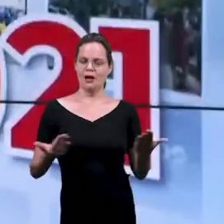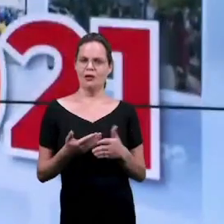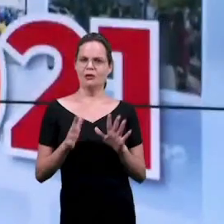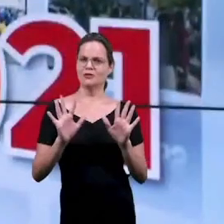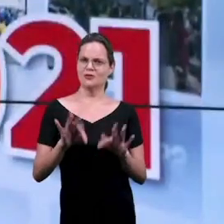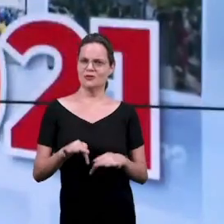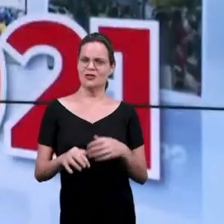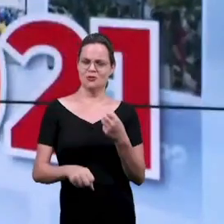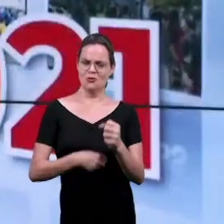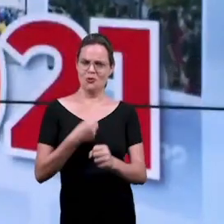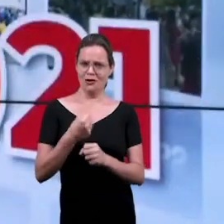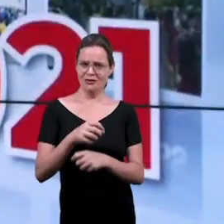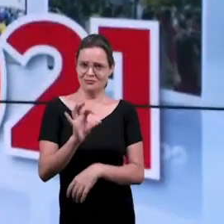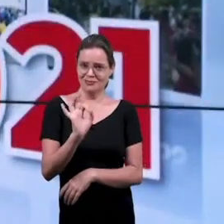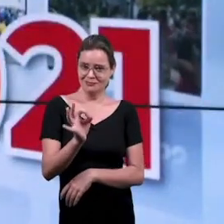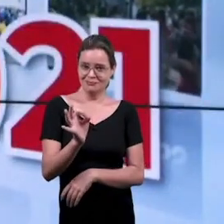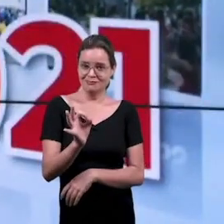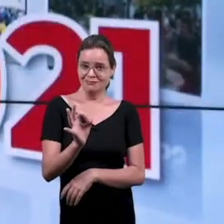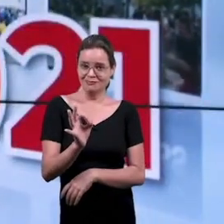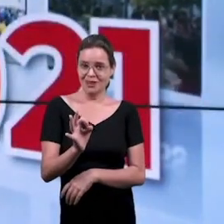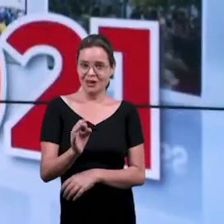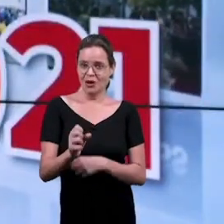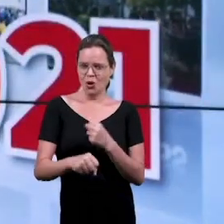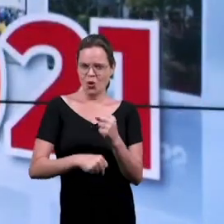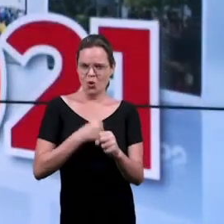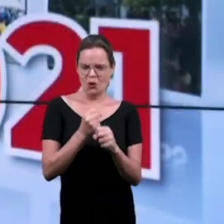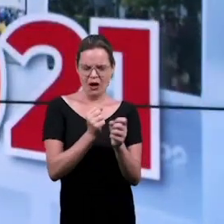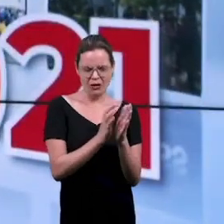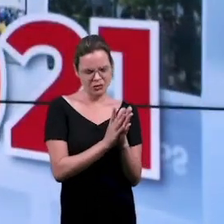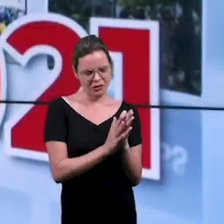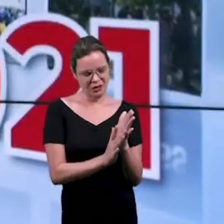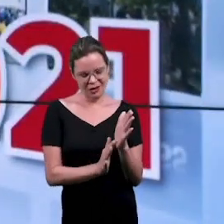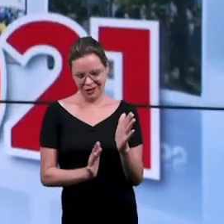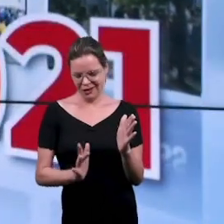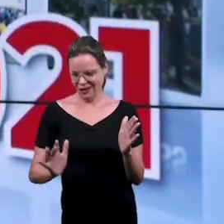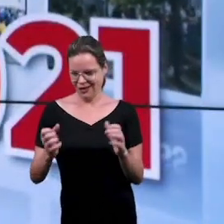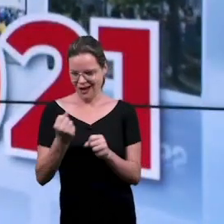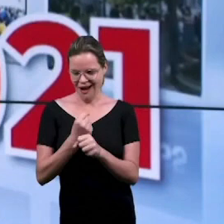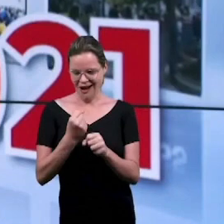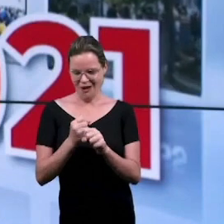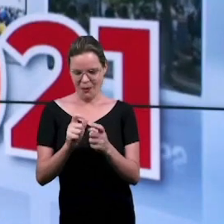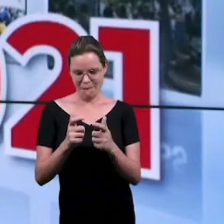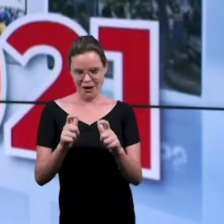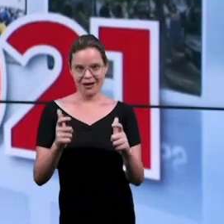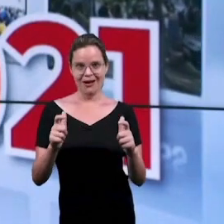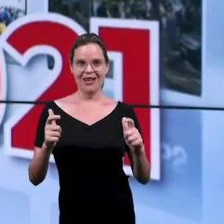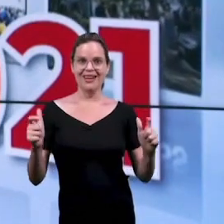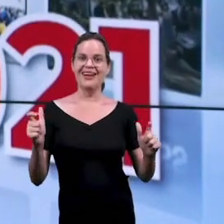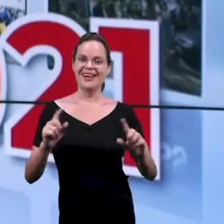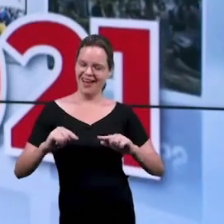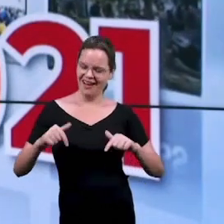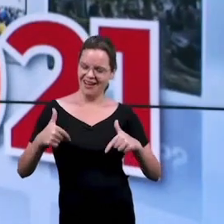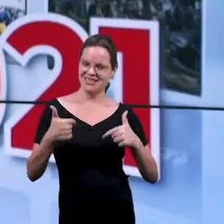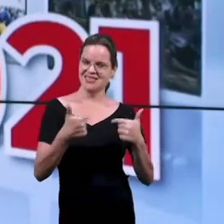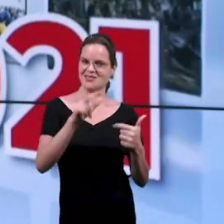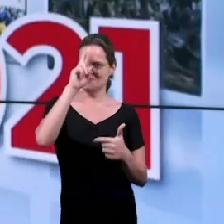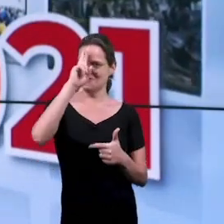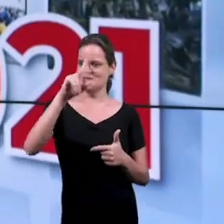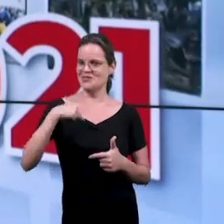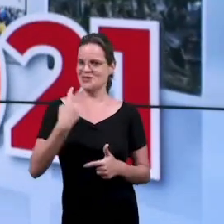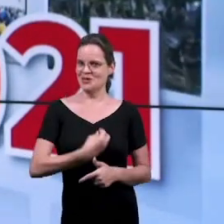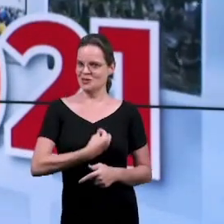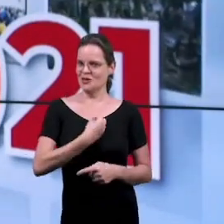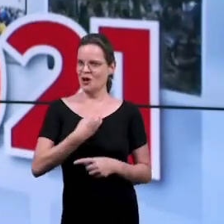2021. Y estamos terminando un año más. Un año donde vimos el crecimiento de la obra,